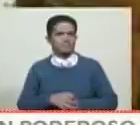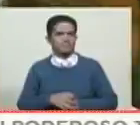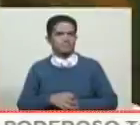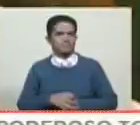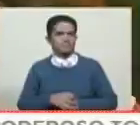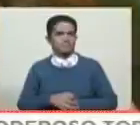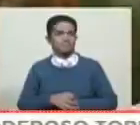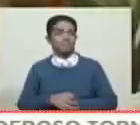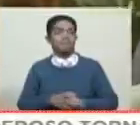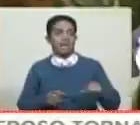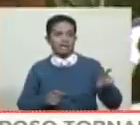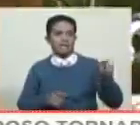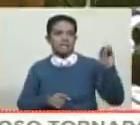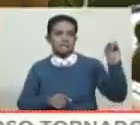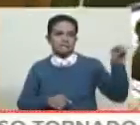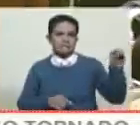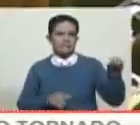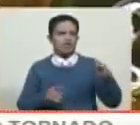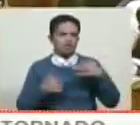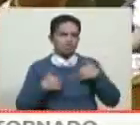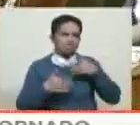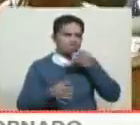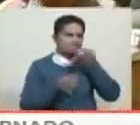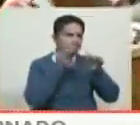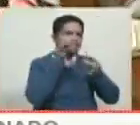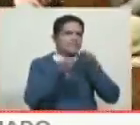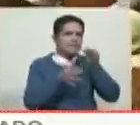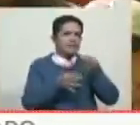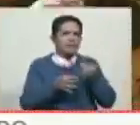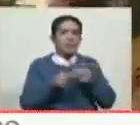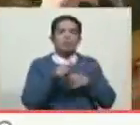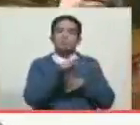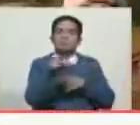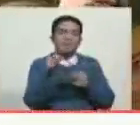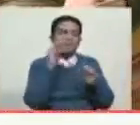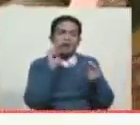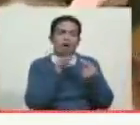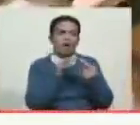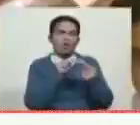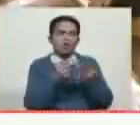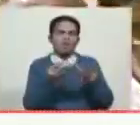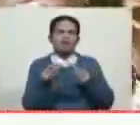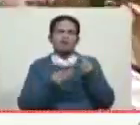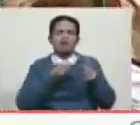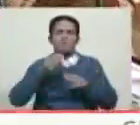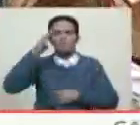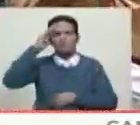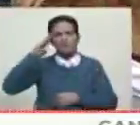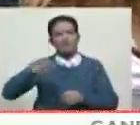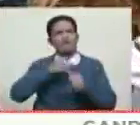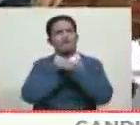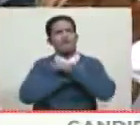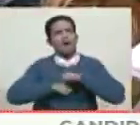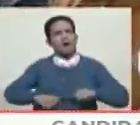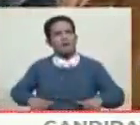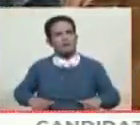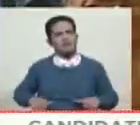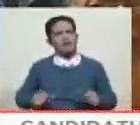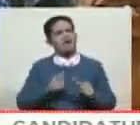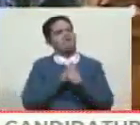No te metas con la Fuerza Armada, y se lo expliqué. Ustedes no conocen la Fuerza Armada, le dije. Aquí la Fuerza Armada que ustedes